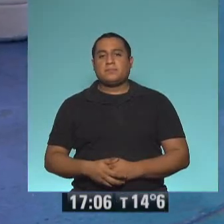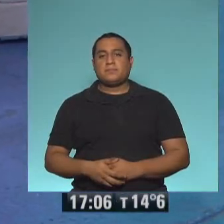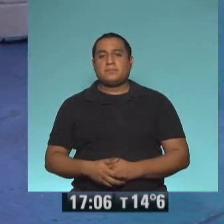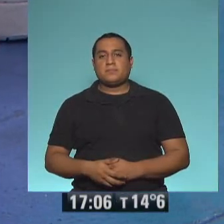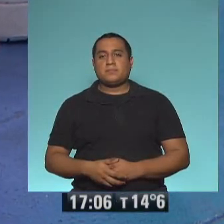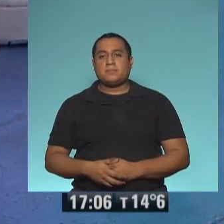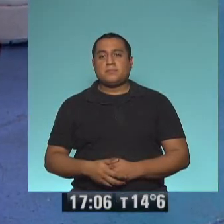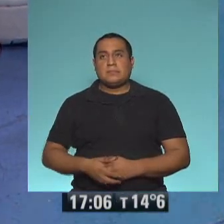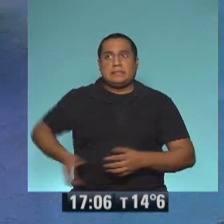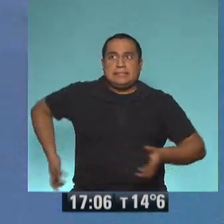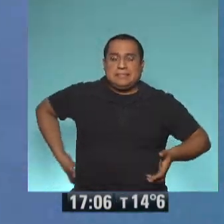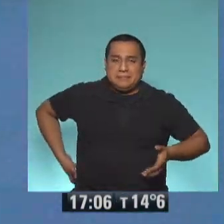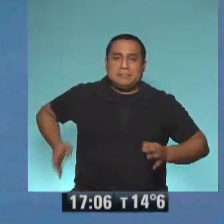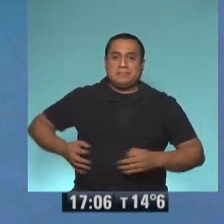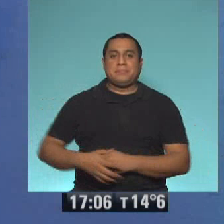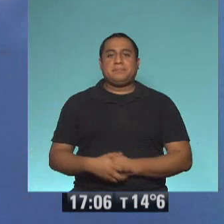agarrado